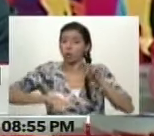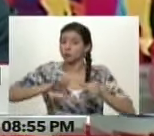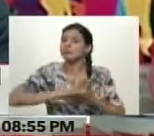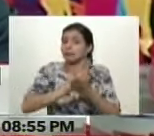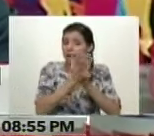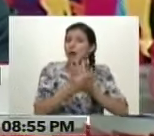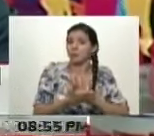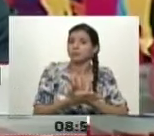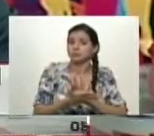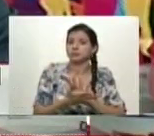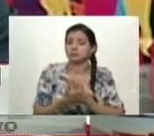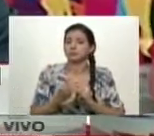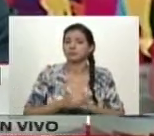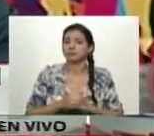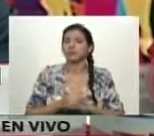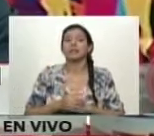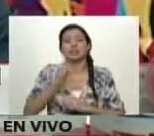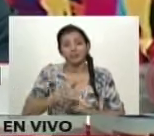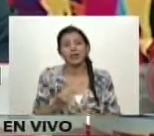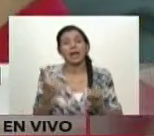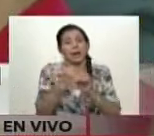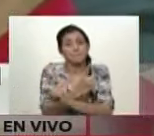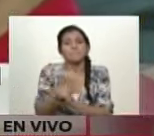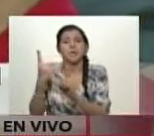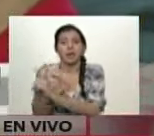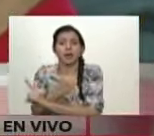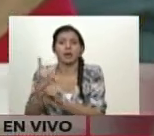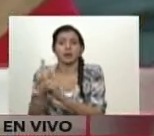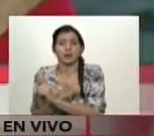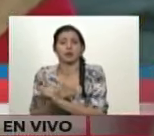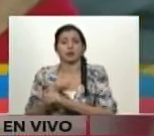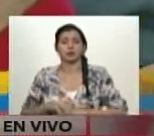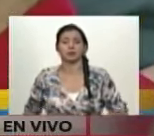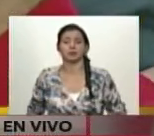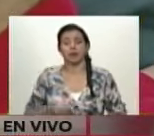Las cosas hace falta que las vayamos renovando, y más en revolución.